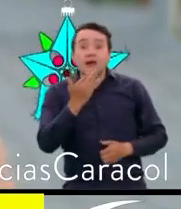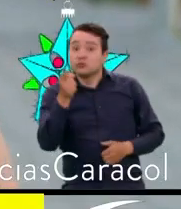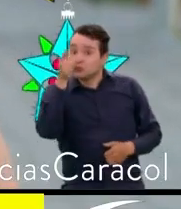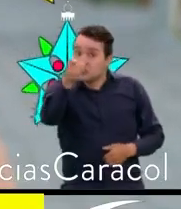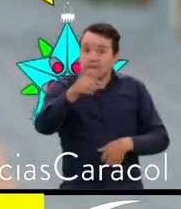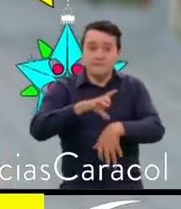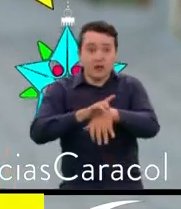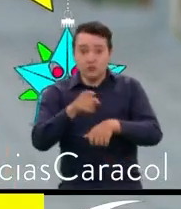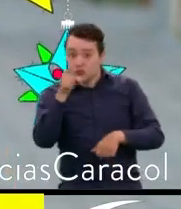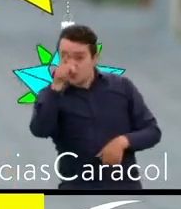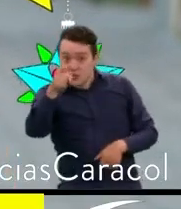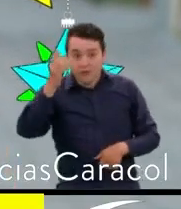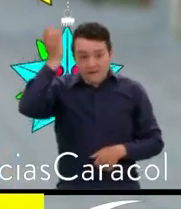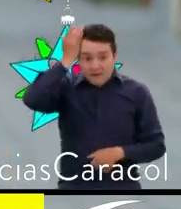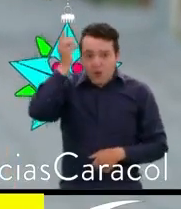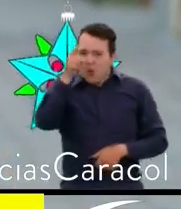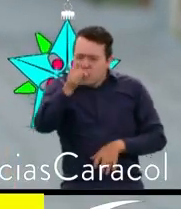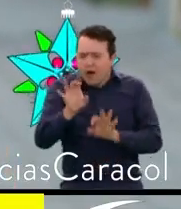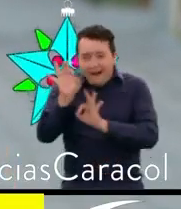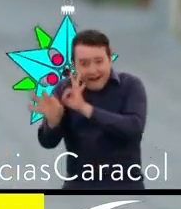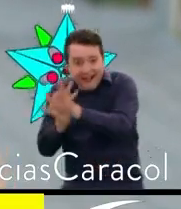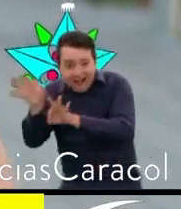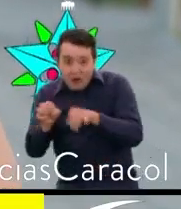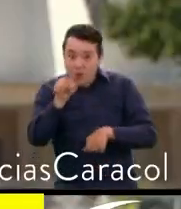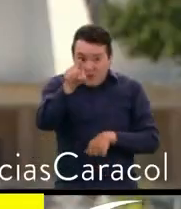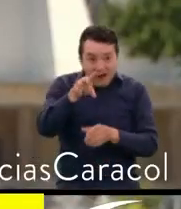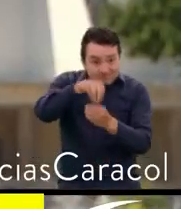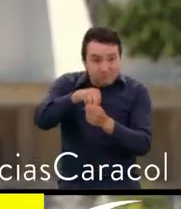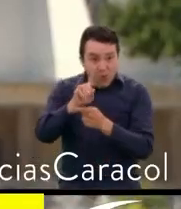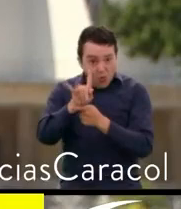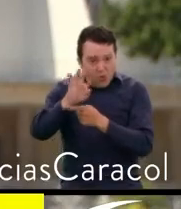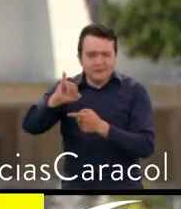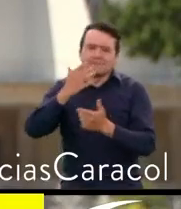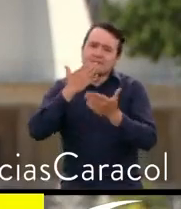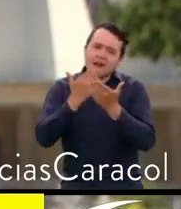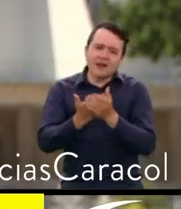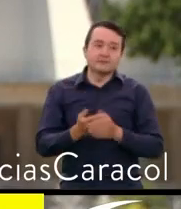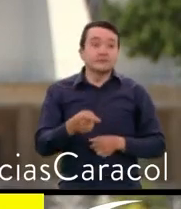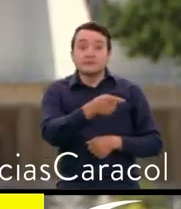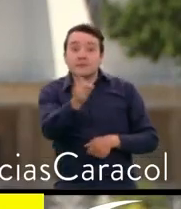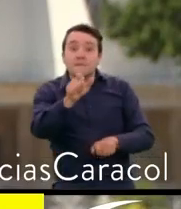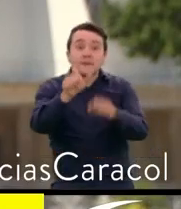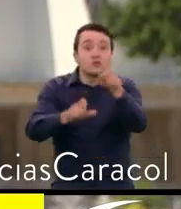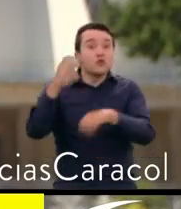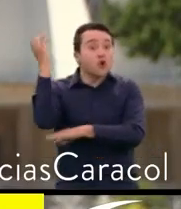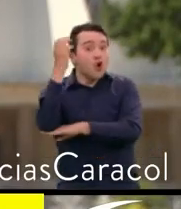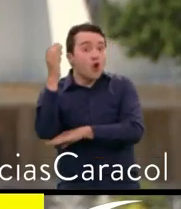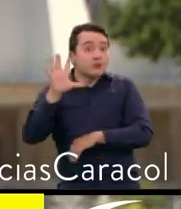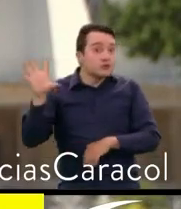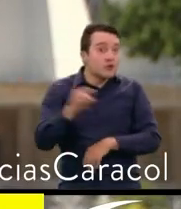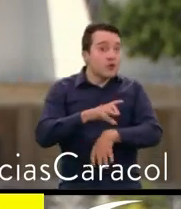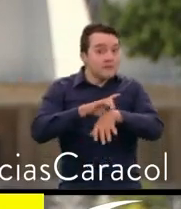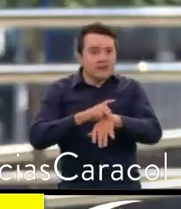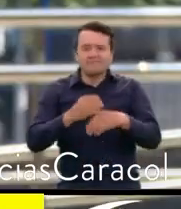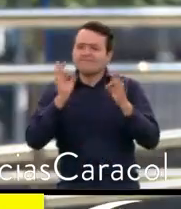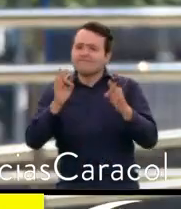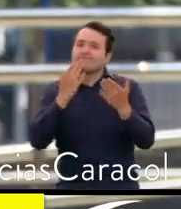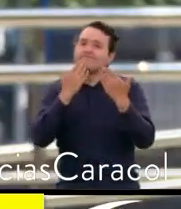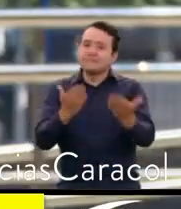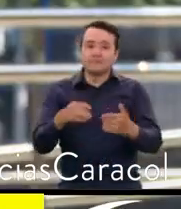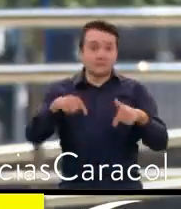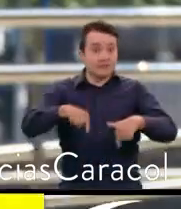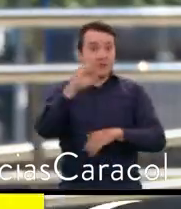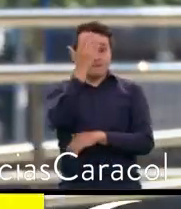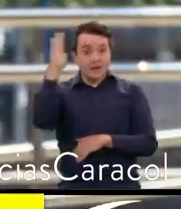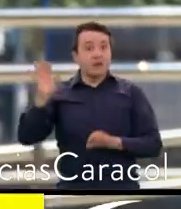enfermeras tú que cuidas pacientes menús y gracias para todo el cuerpo médico colombiano desde barranquilla le doy